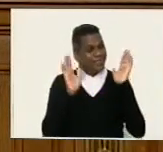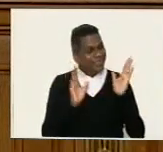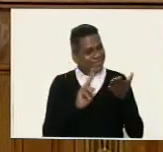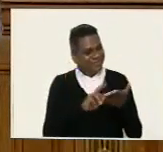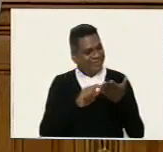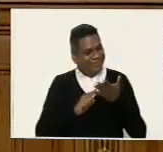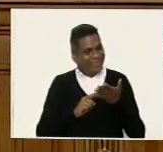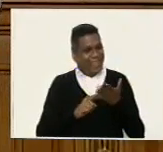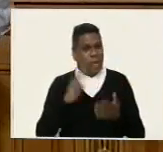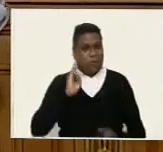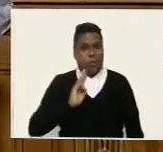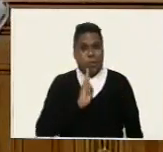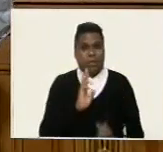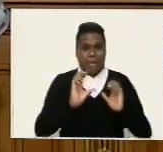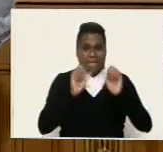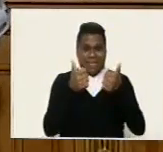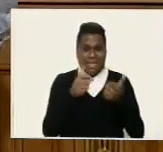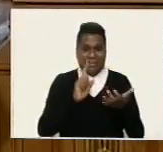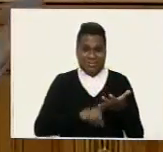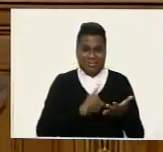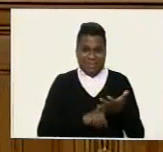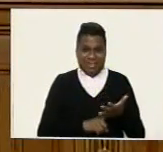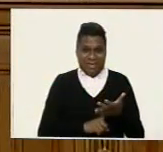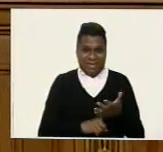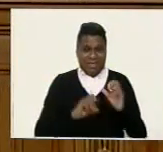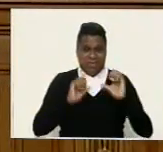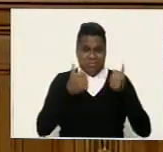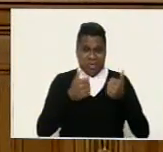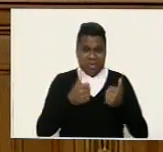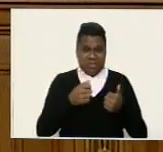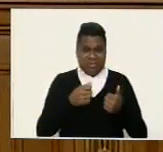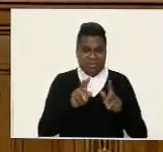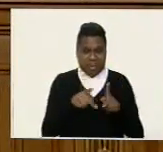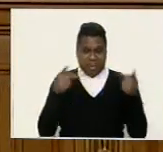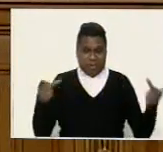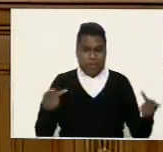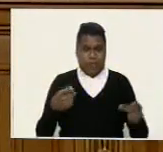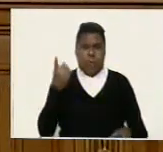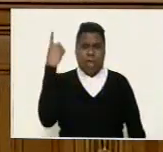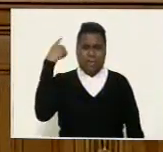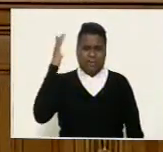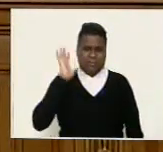Cuando Bolívar funda el periódico en Angostura,